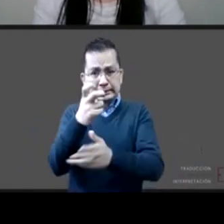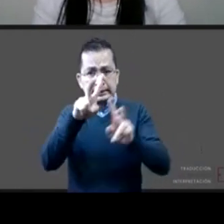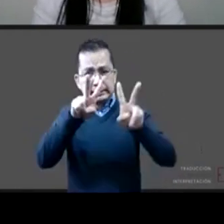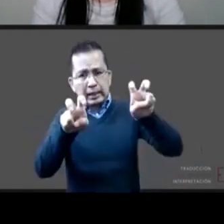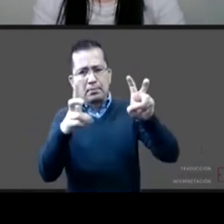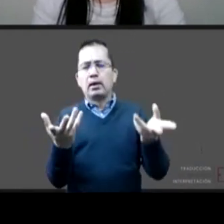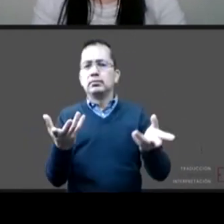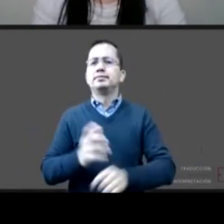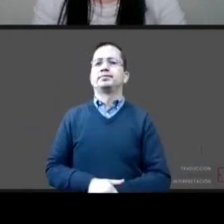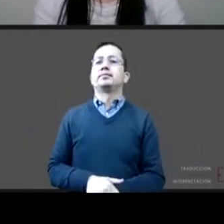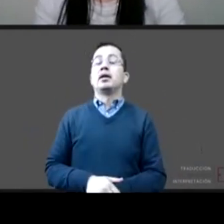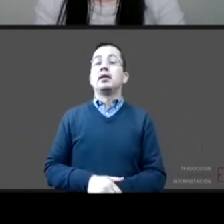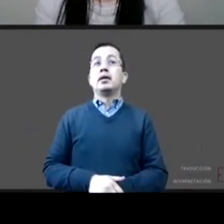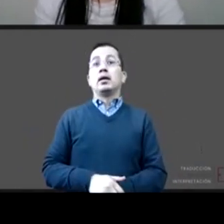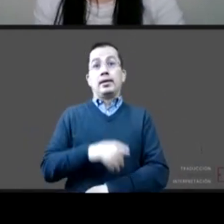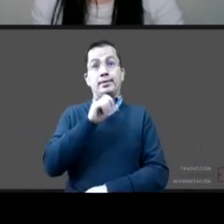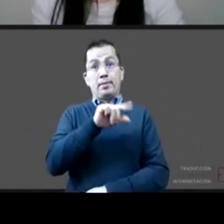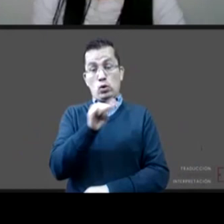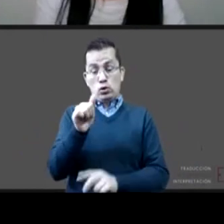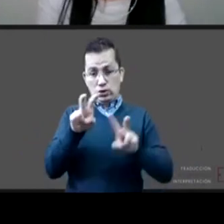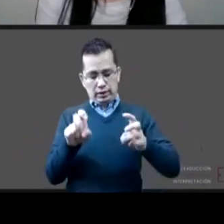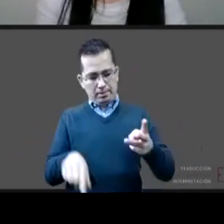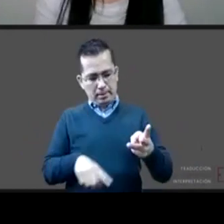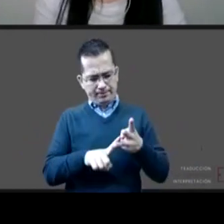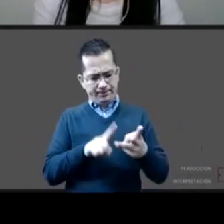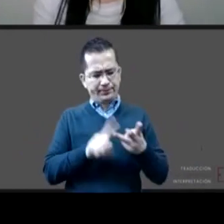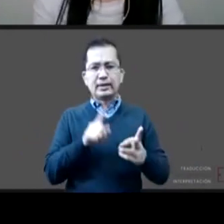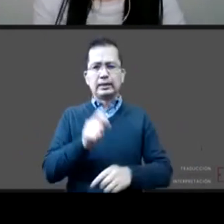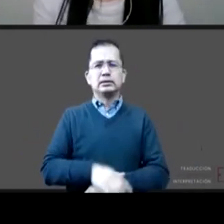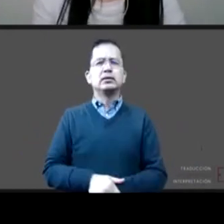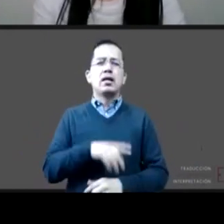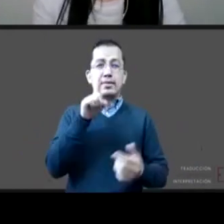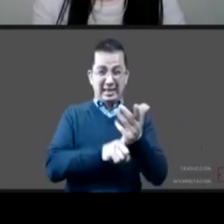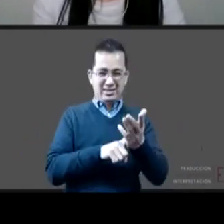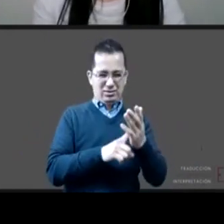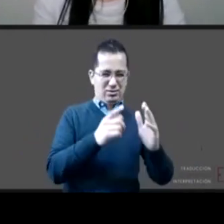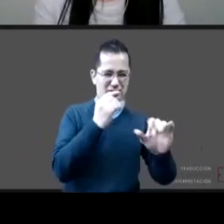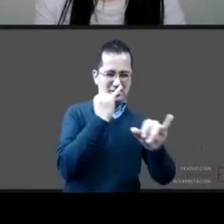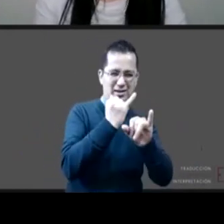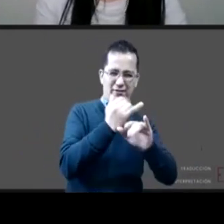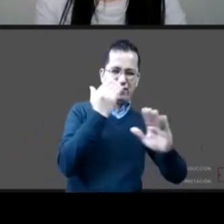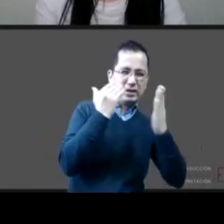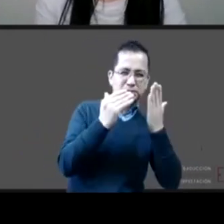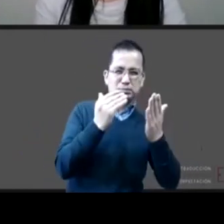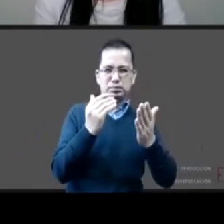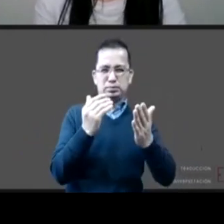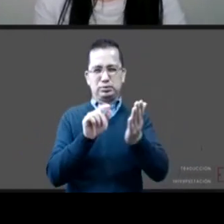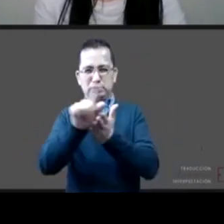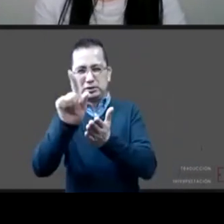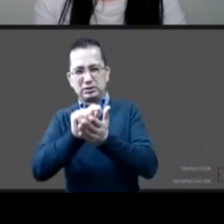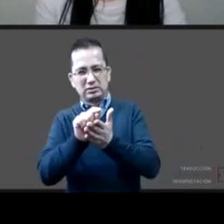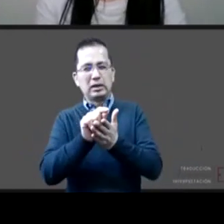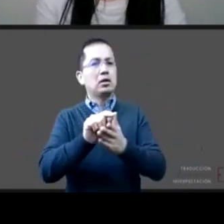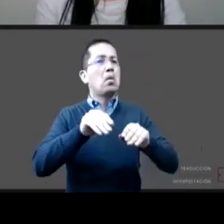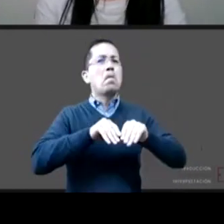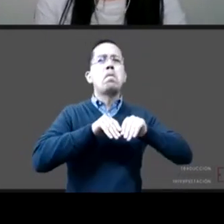También aparece otro tema. Se ha circulado por ahí en redes sociales la supuesta aparición de grupos que